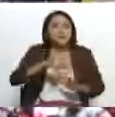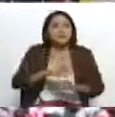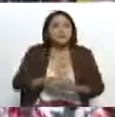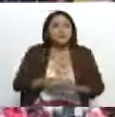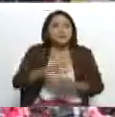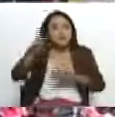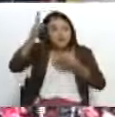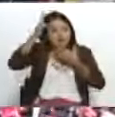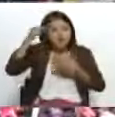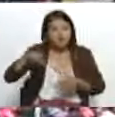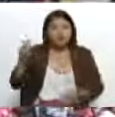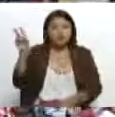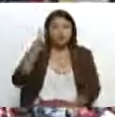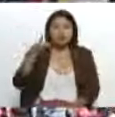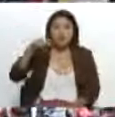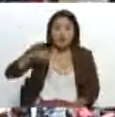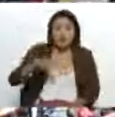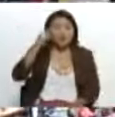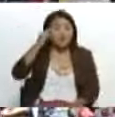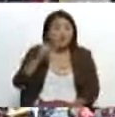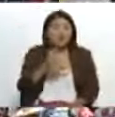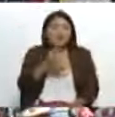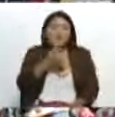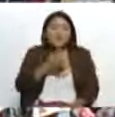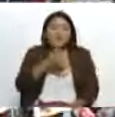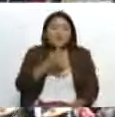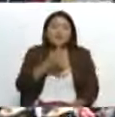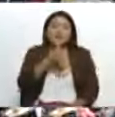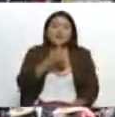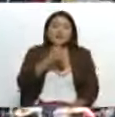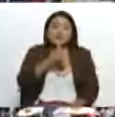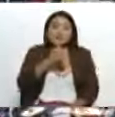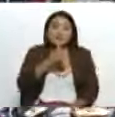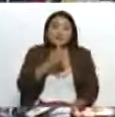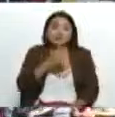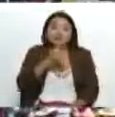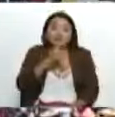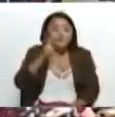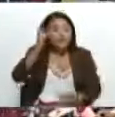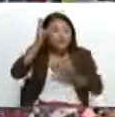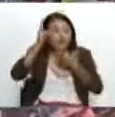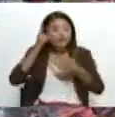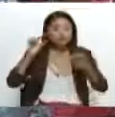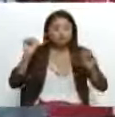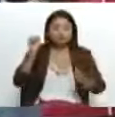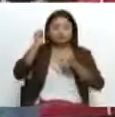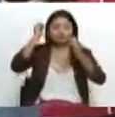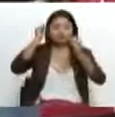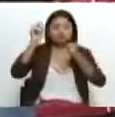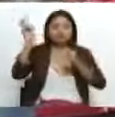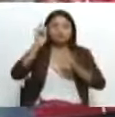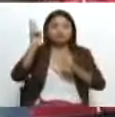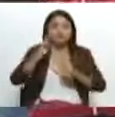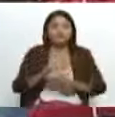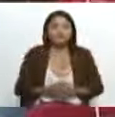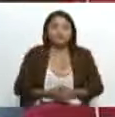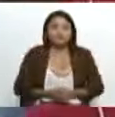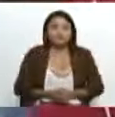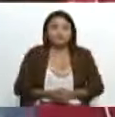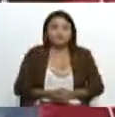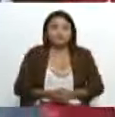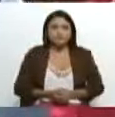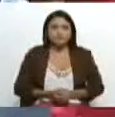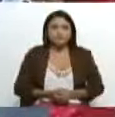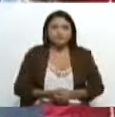originarios en este día de resistencia. ¡Que viva la soberanía nacional! ¡Que viva